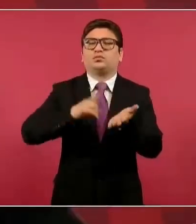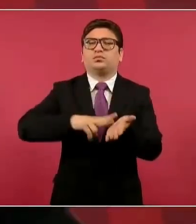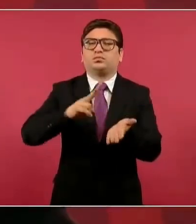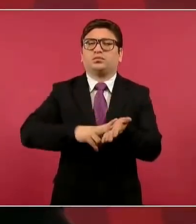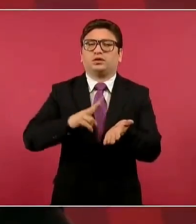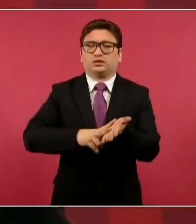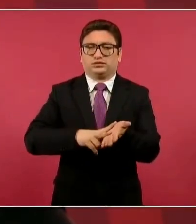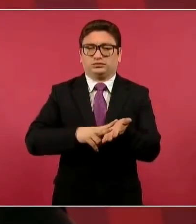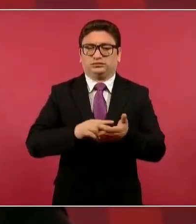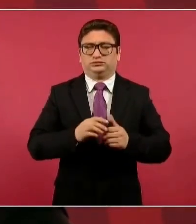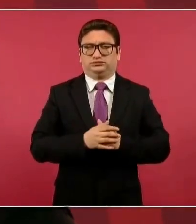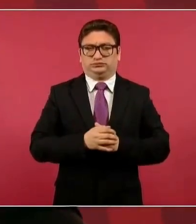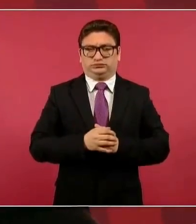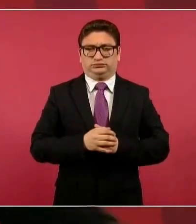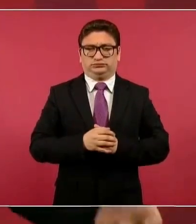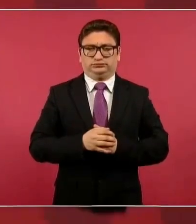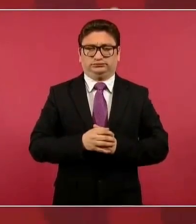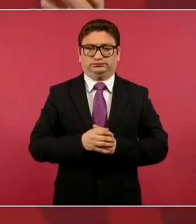y